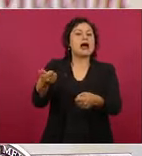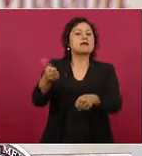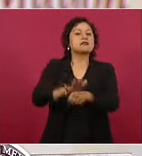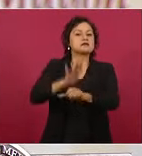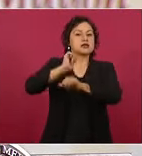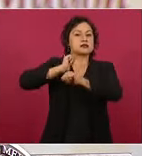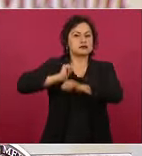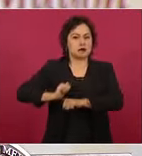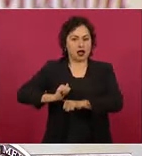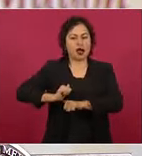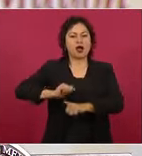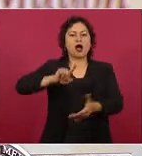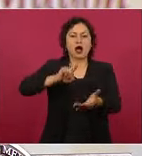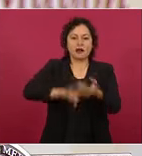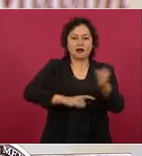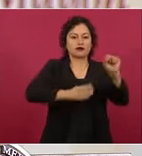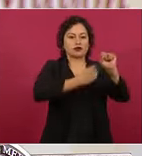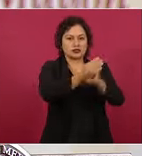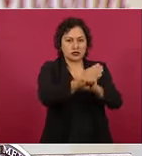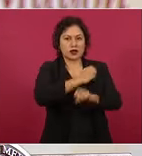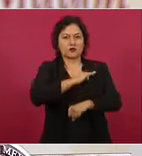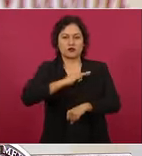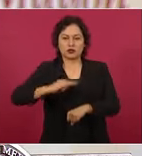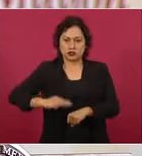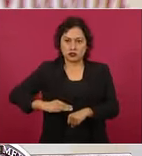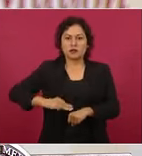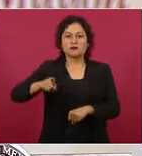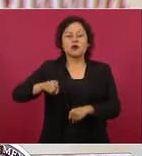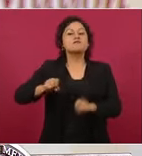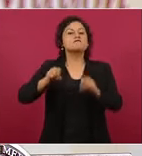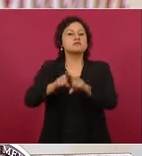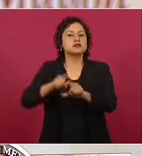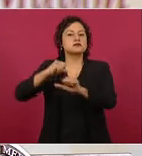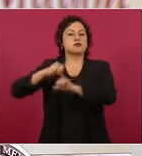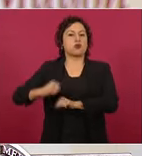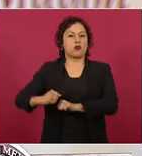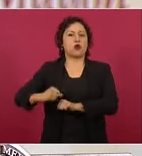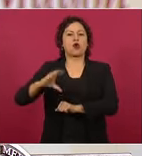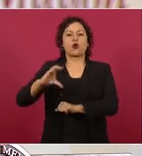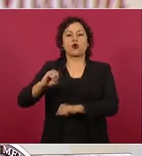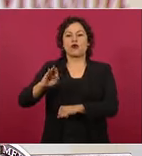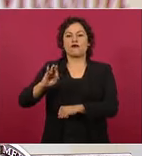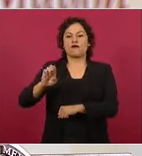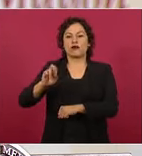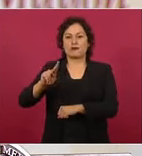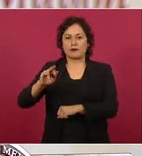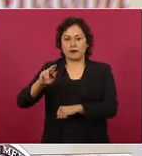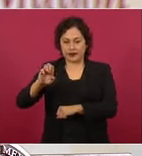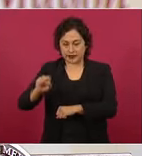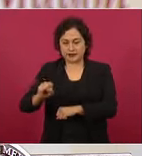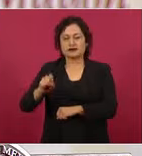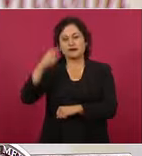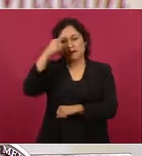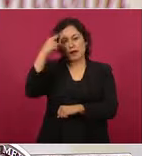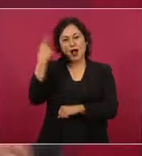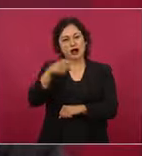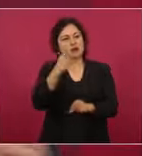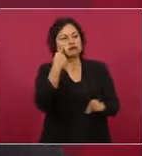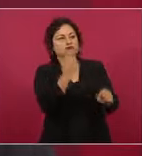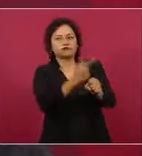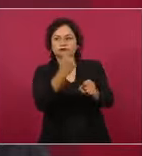estados y a las autoridades federales de salud, a la COFEPRIS, vigilar que se retiren de los establecimientos este tipo